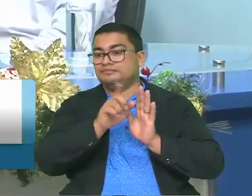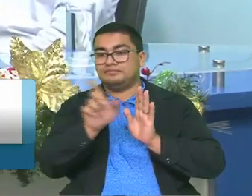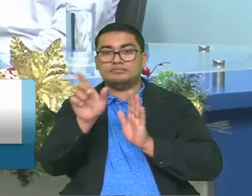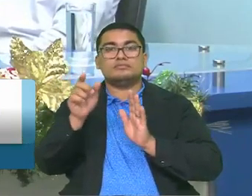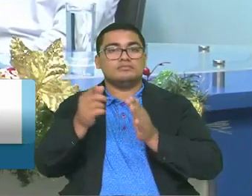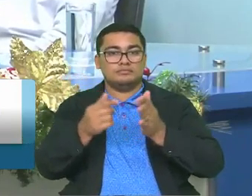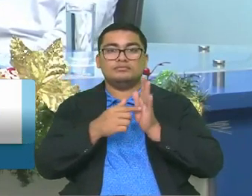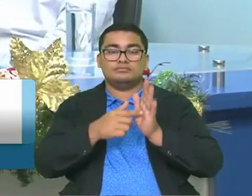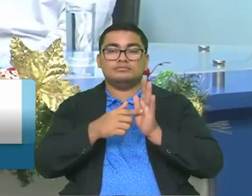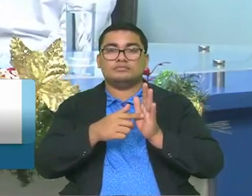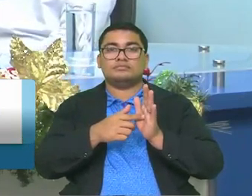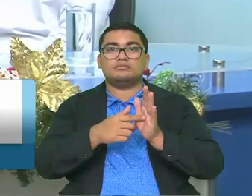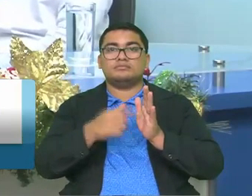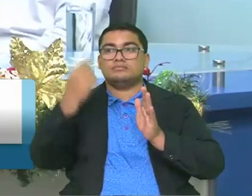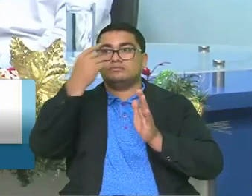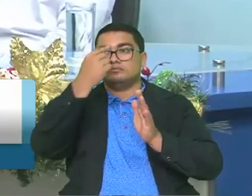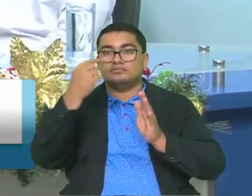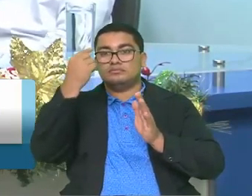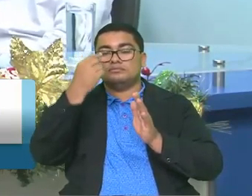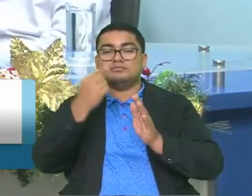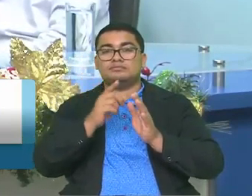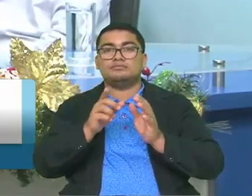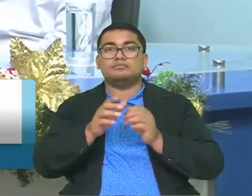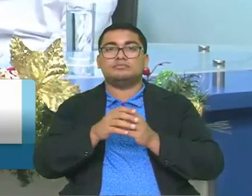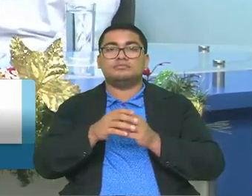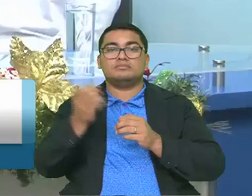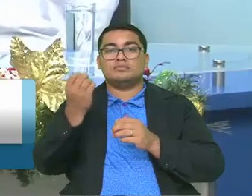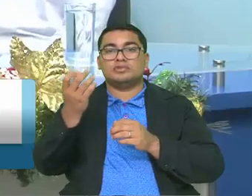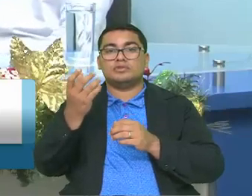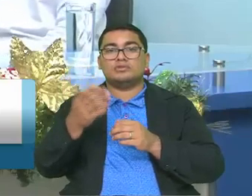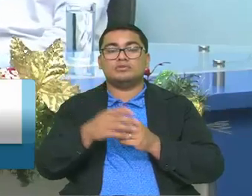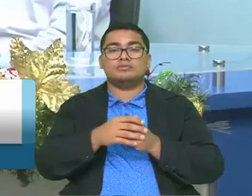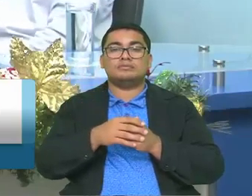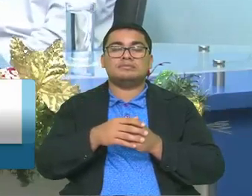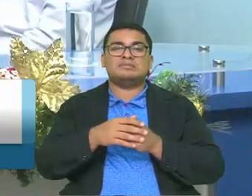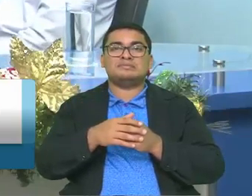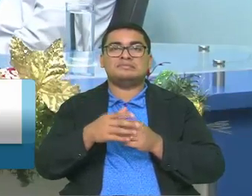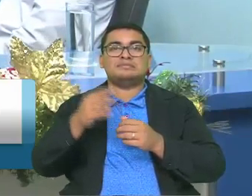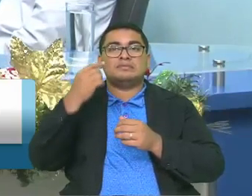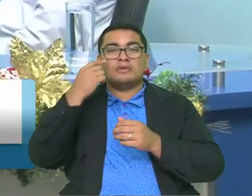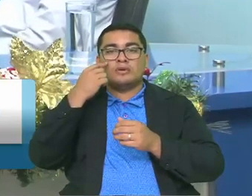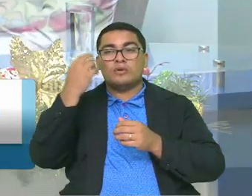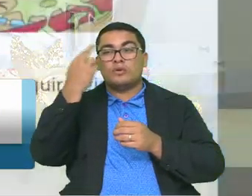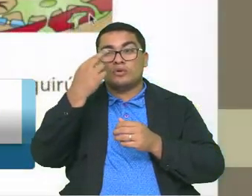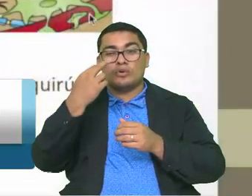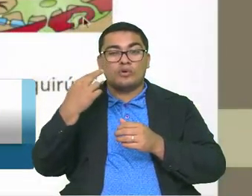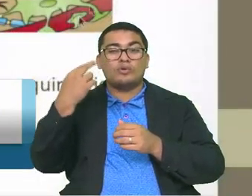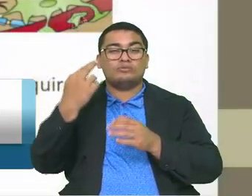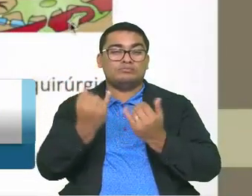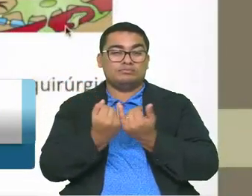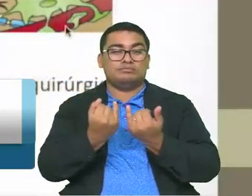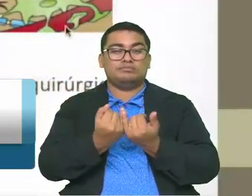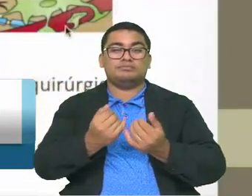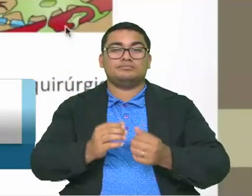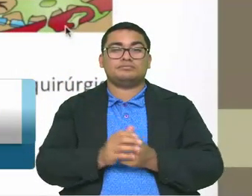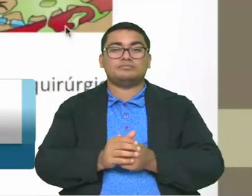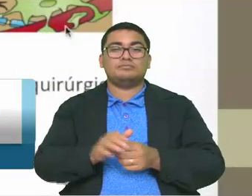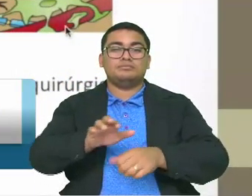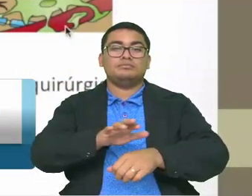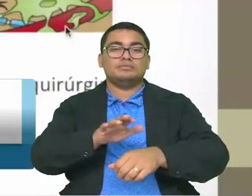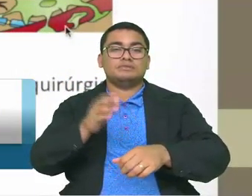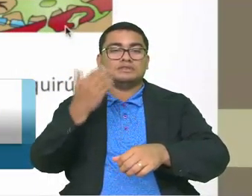el otro principal síntoma es el dolor ocular, como le menciono, cuando el paciente realiza los movimientos